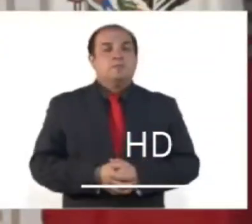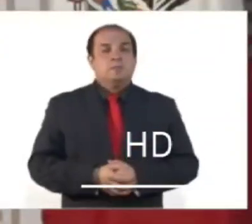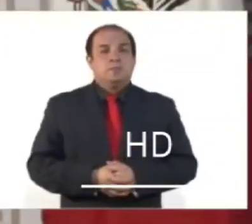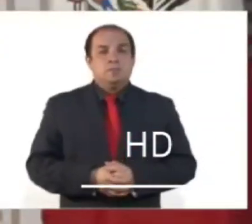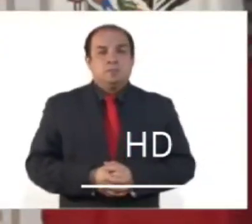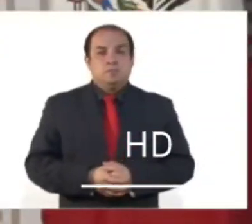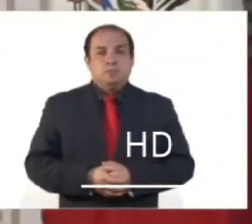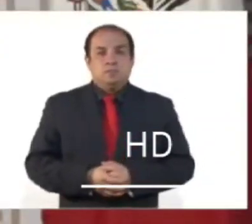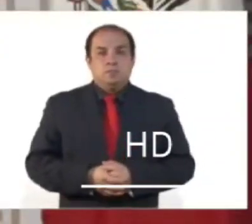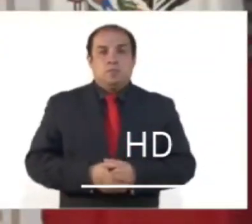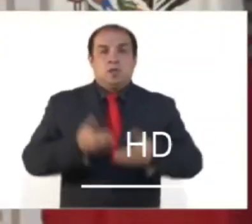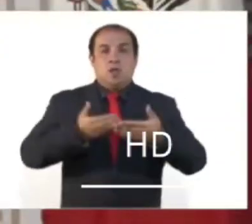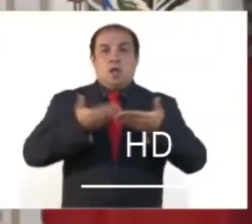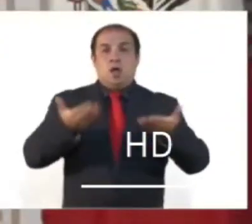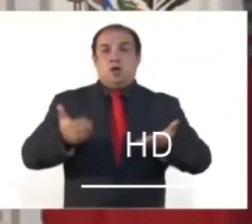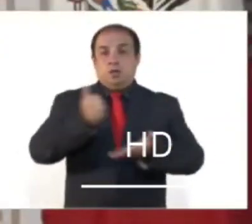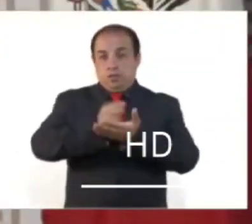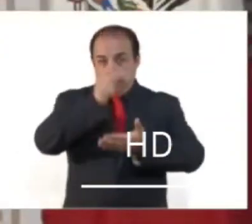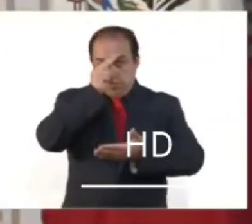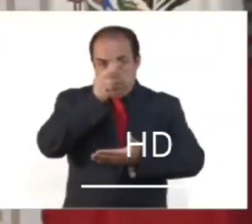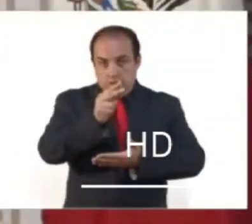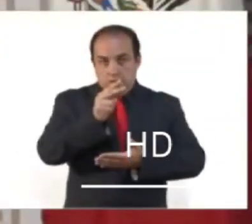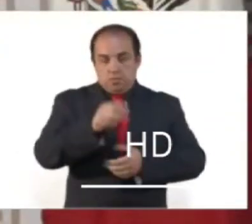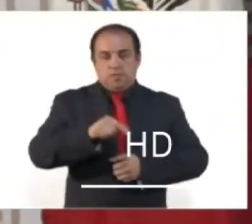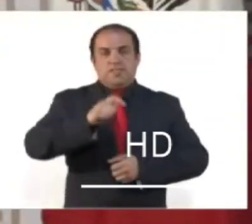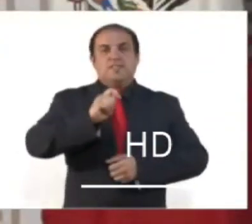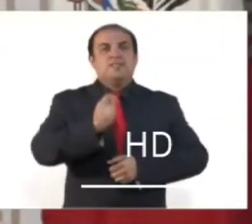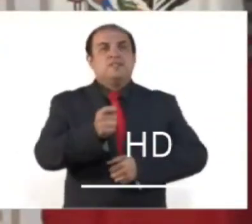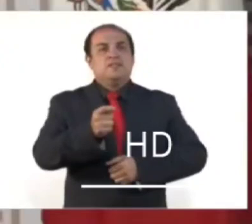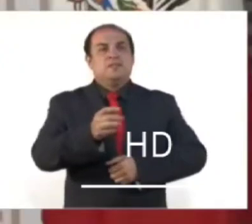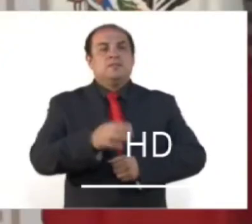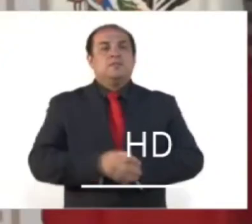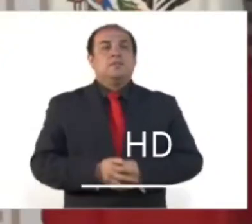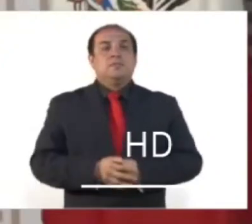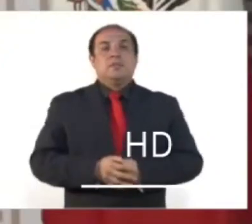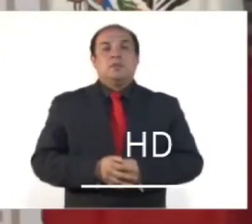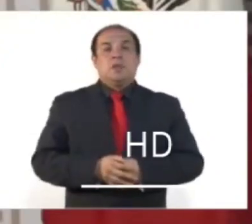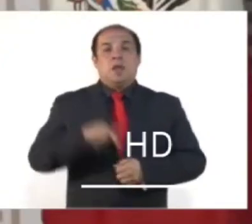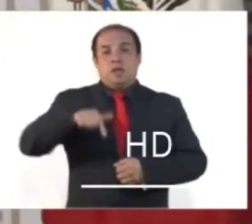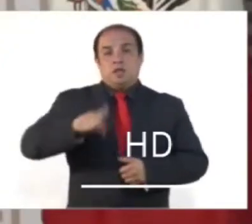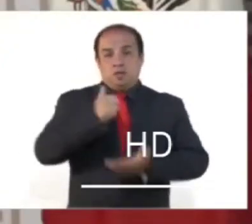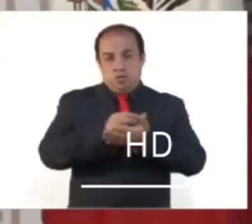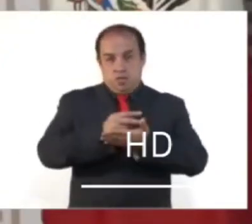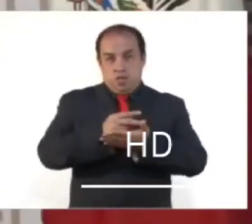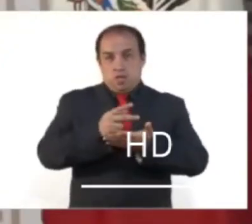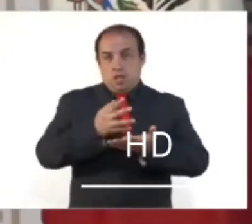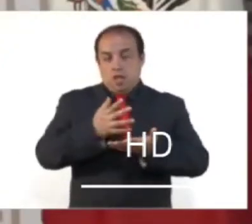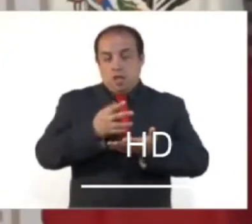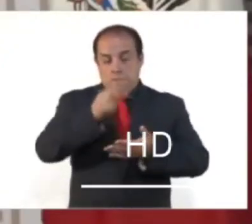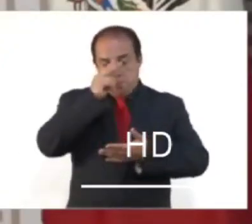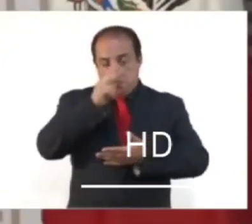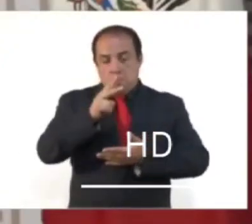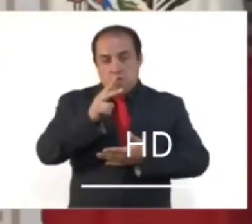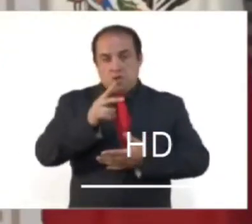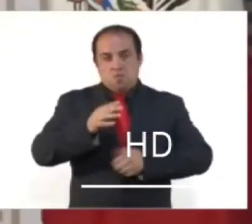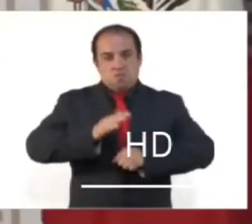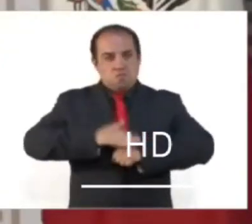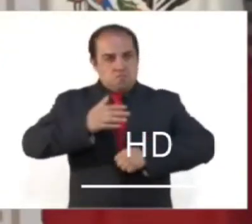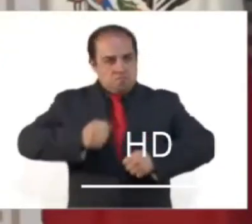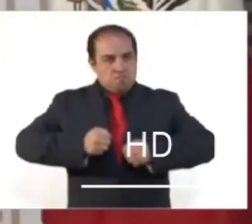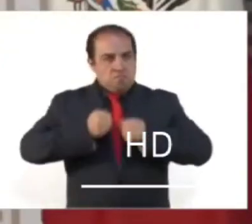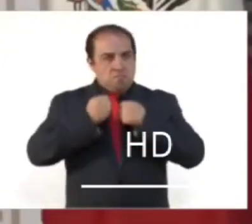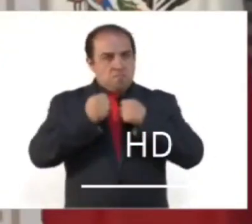esto, la Ciudad de México se vuelve la ciudad más